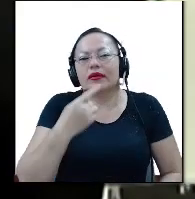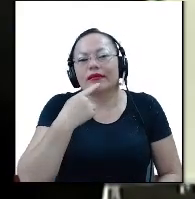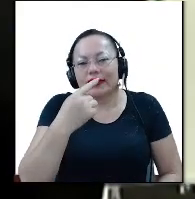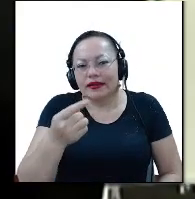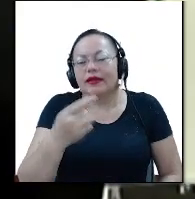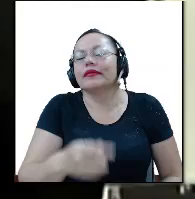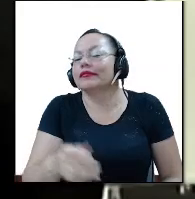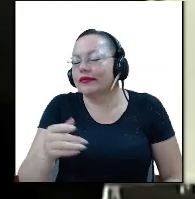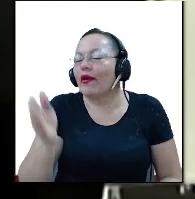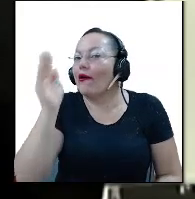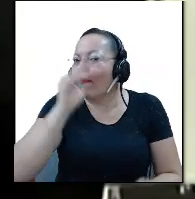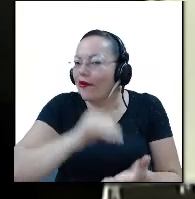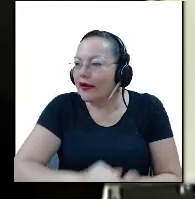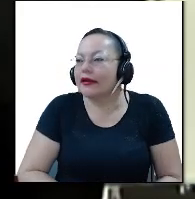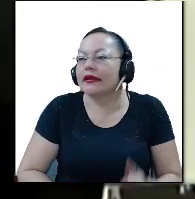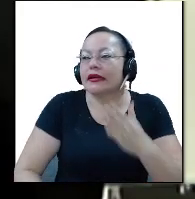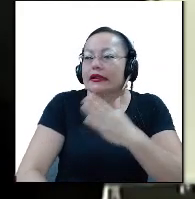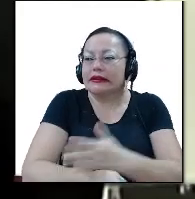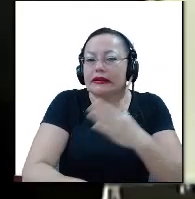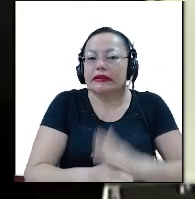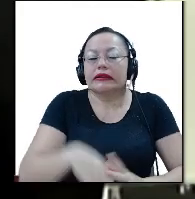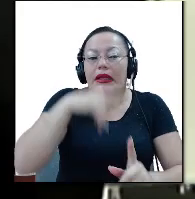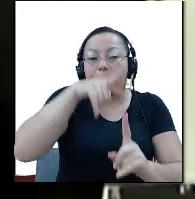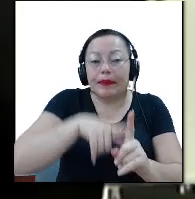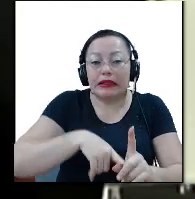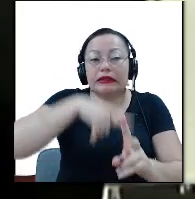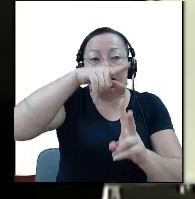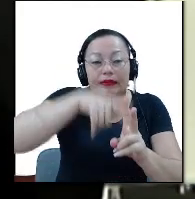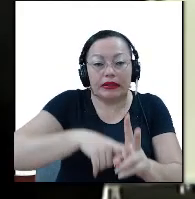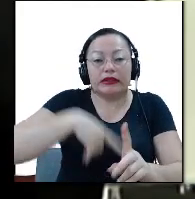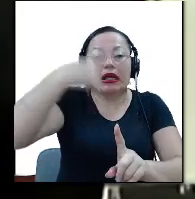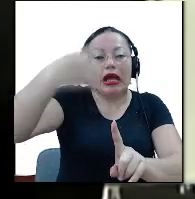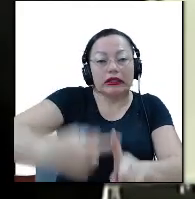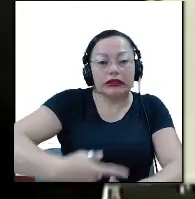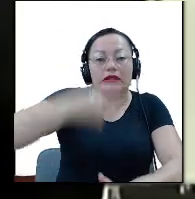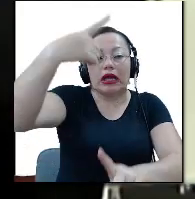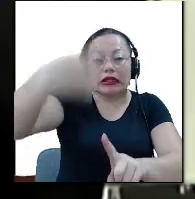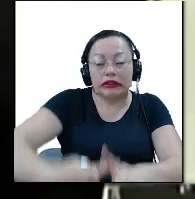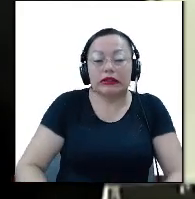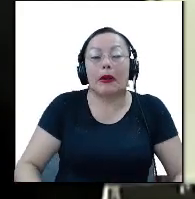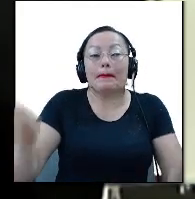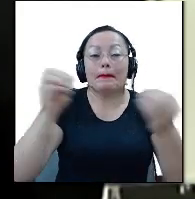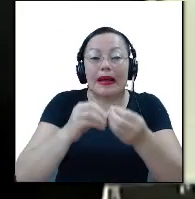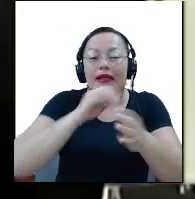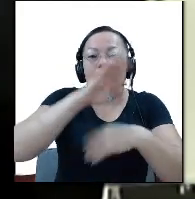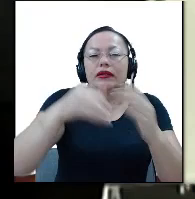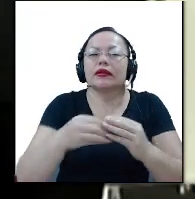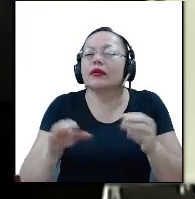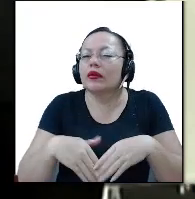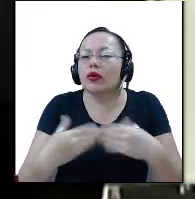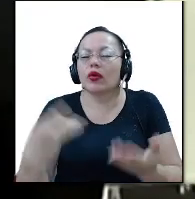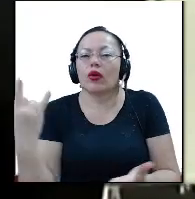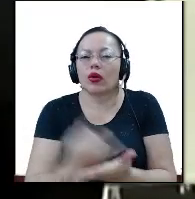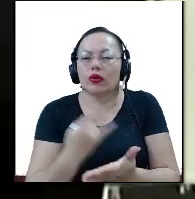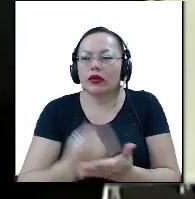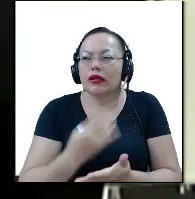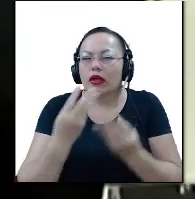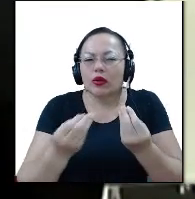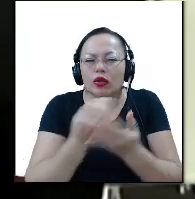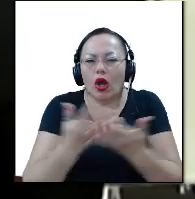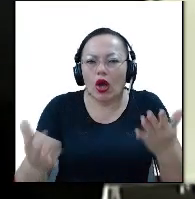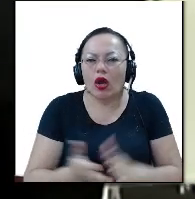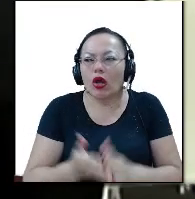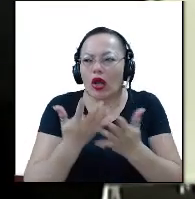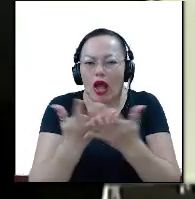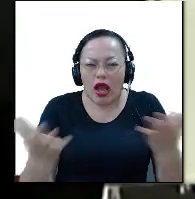repito, sigue corriendo, mes a mes sigue corriendo ese arriendo, mes a mes sigue corriendo la utilización, las cosas suyas